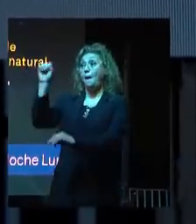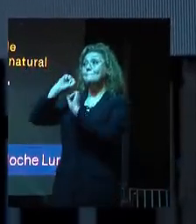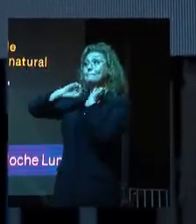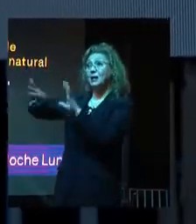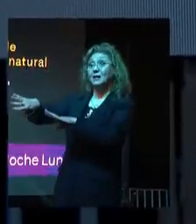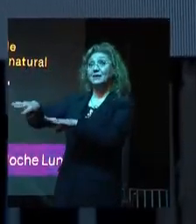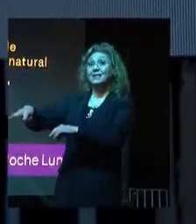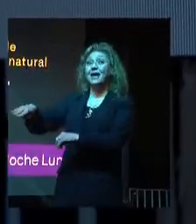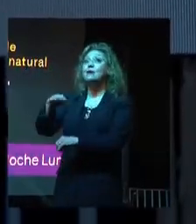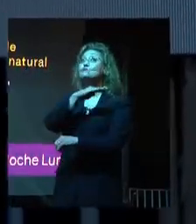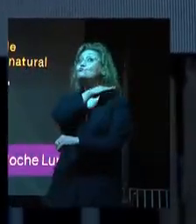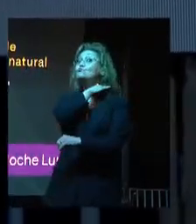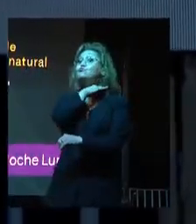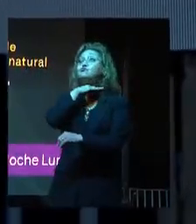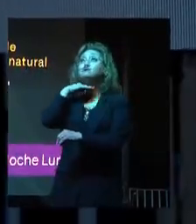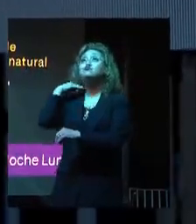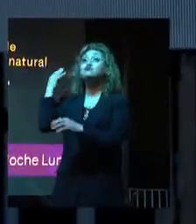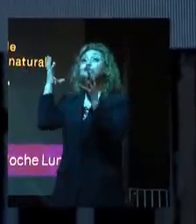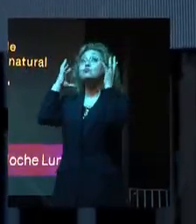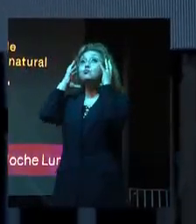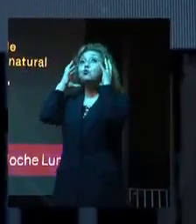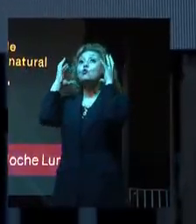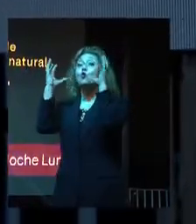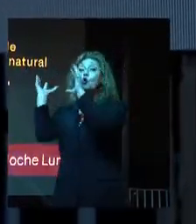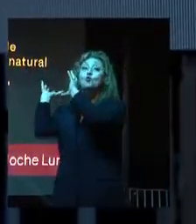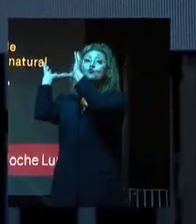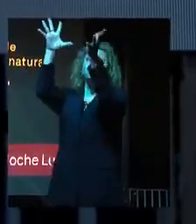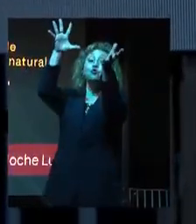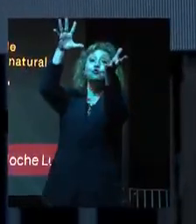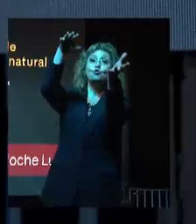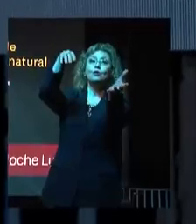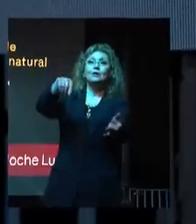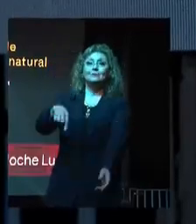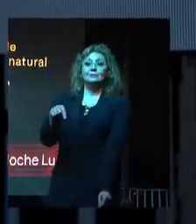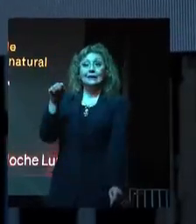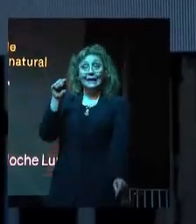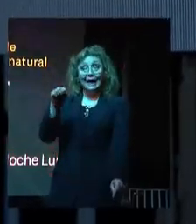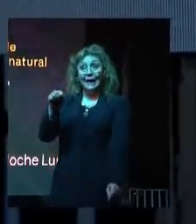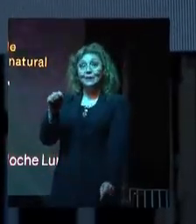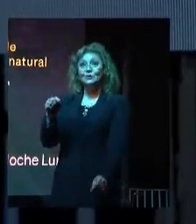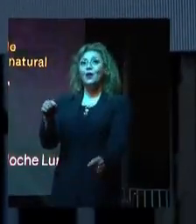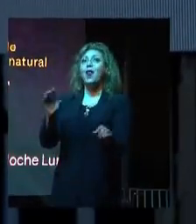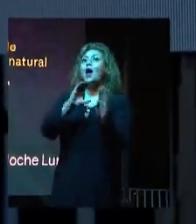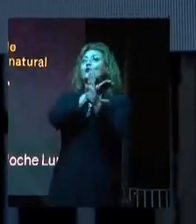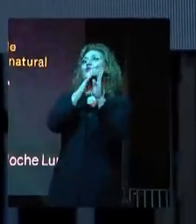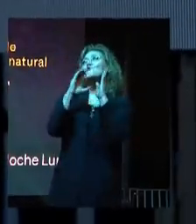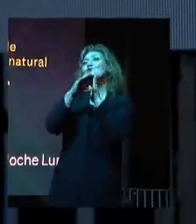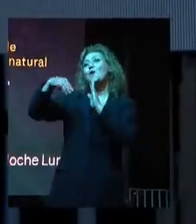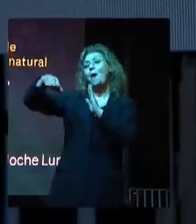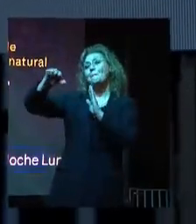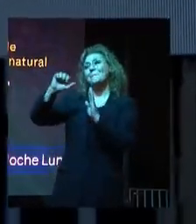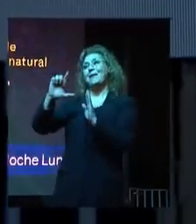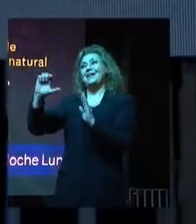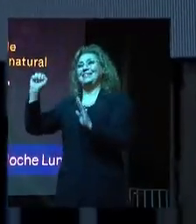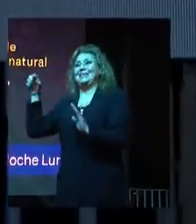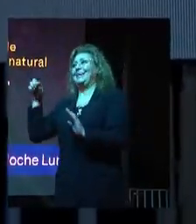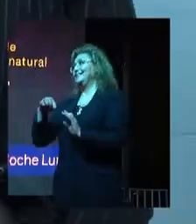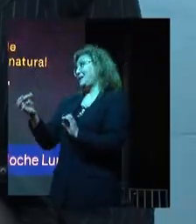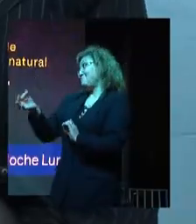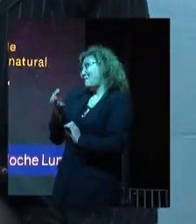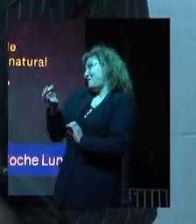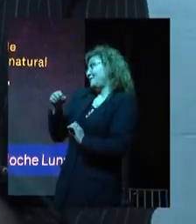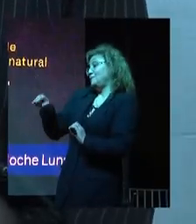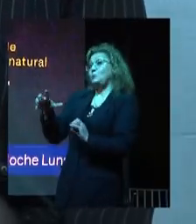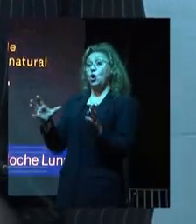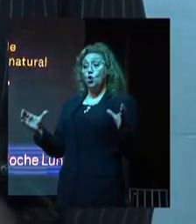le cortaban la cabeza y tiraban la cabeza a los cenotes. Eso era la cultura maya. Entonces me dicen, no, los mayas eran muy fuertes. Sí,